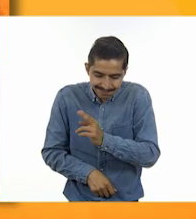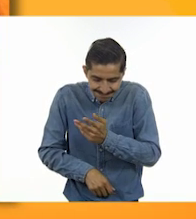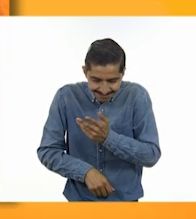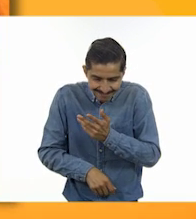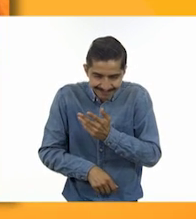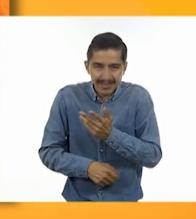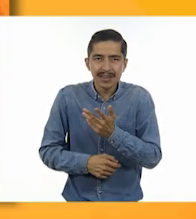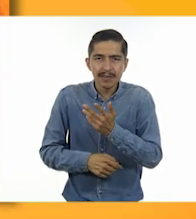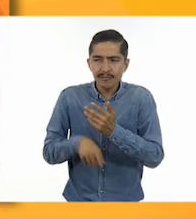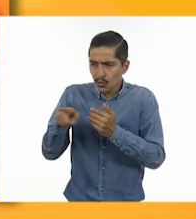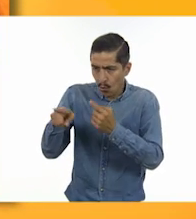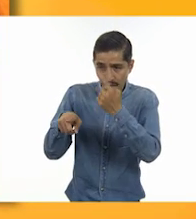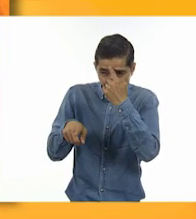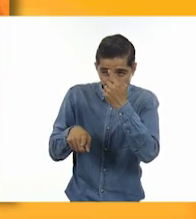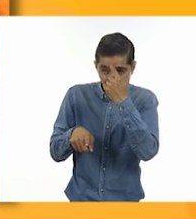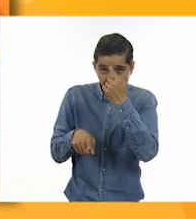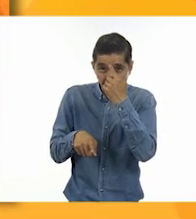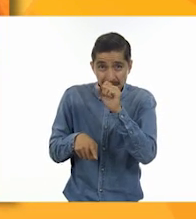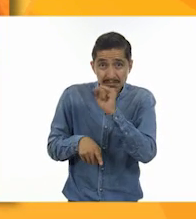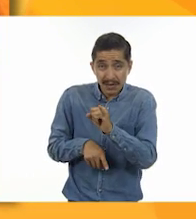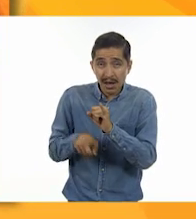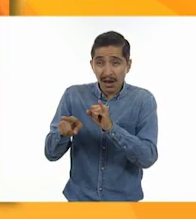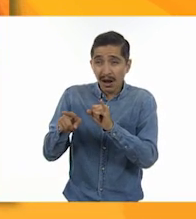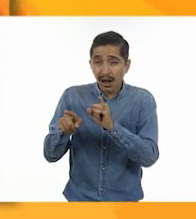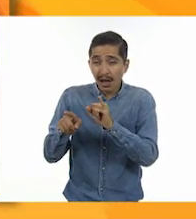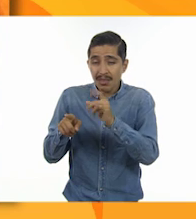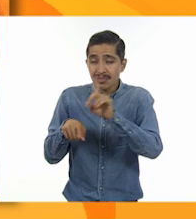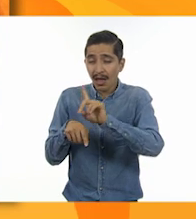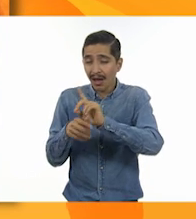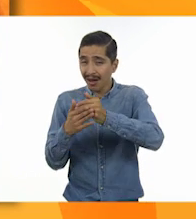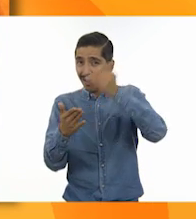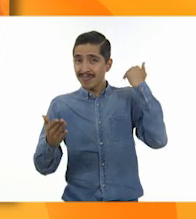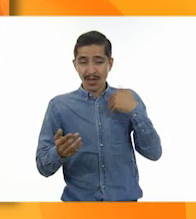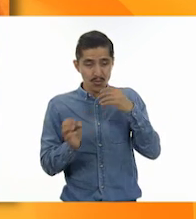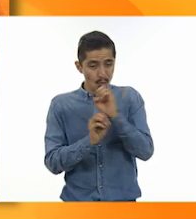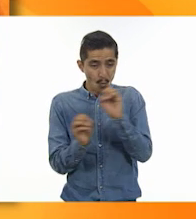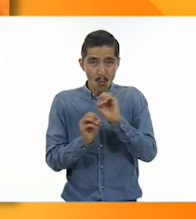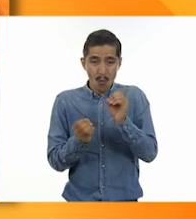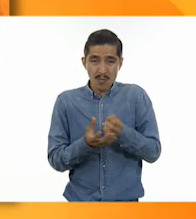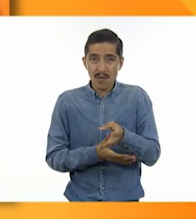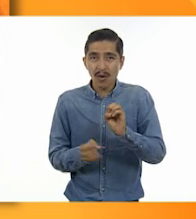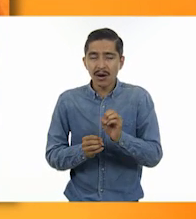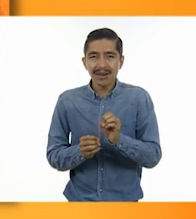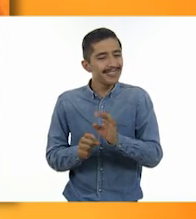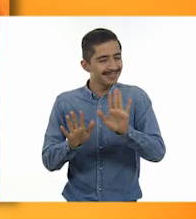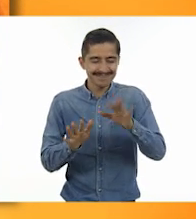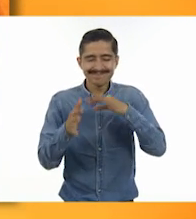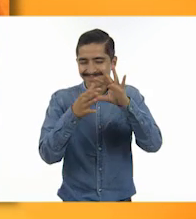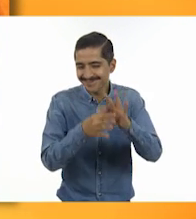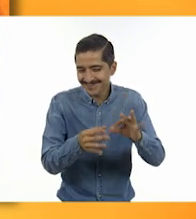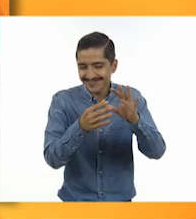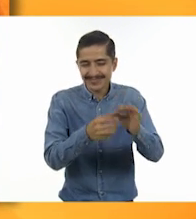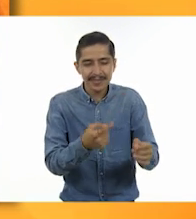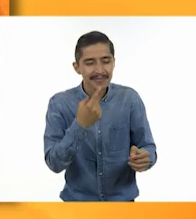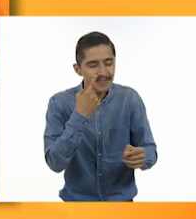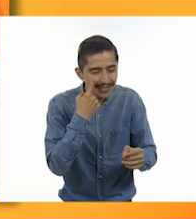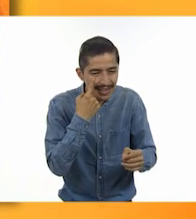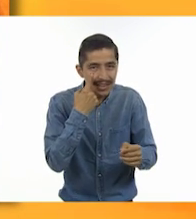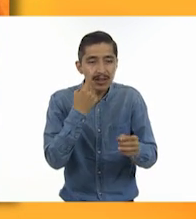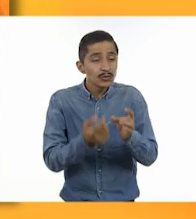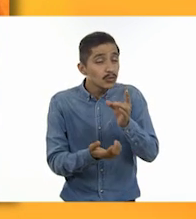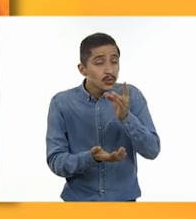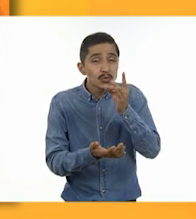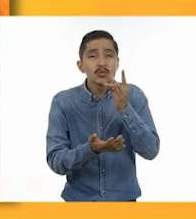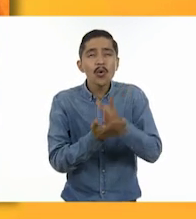si extrañaba los días antes de mí. Él me contestó que en esos días solo había